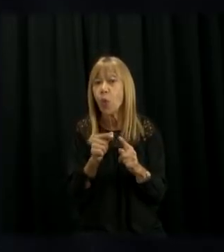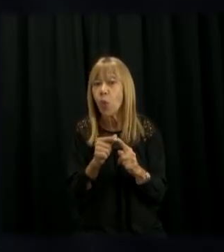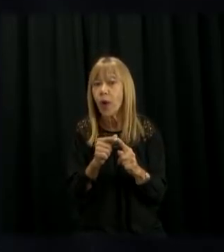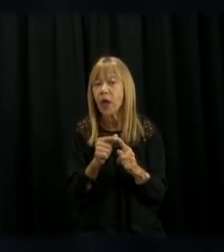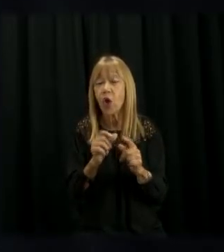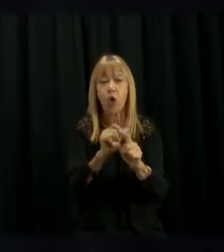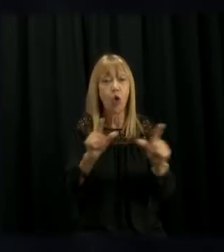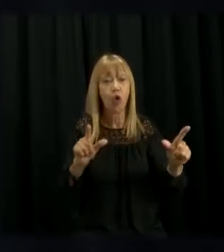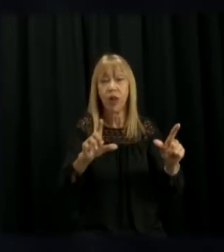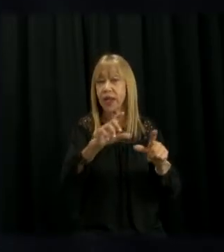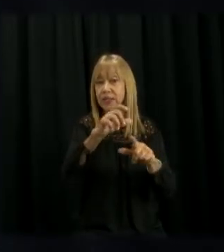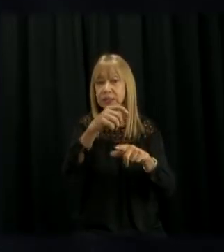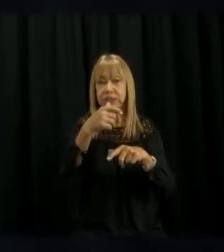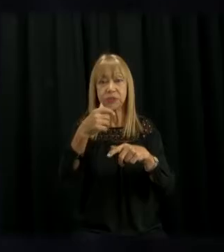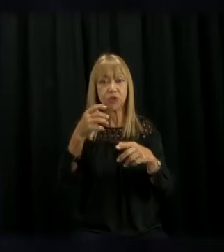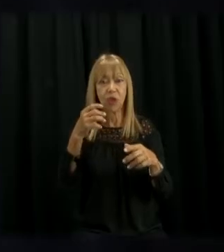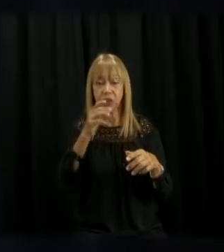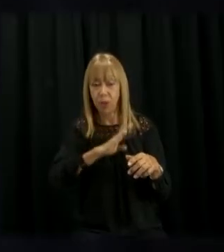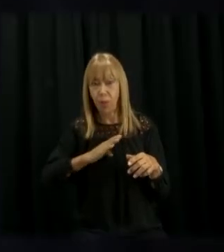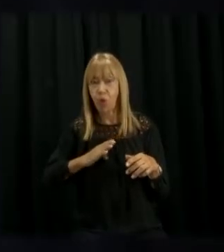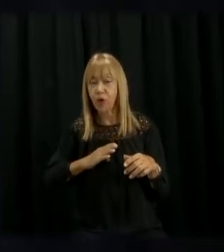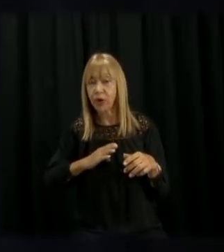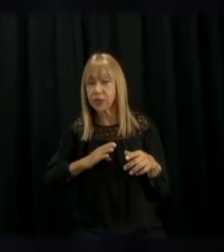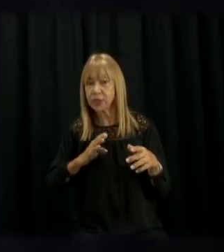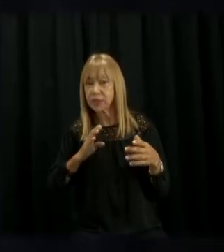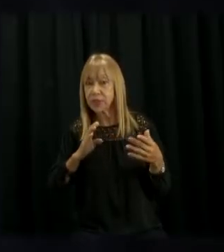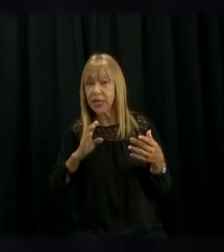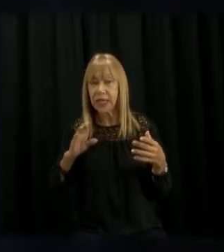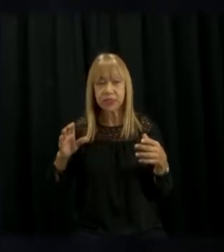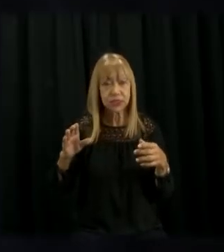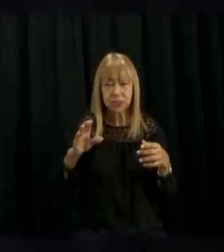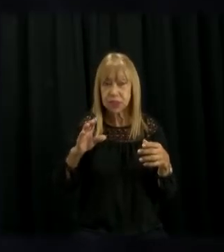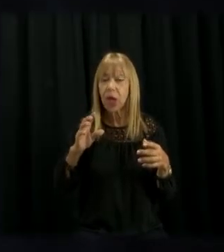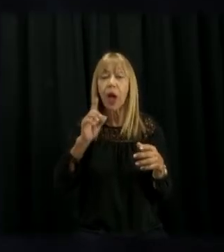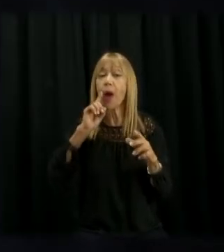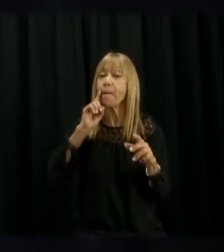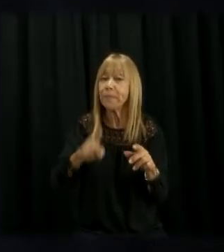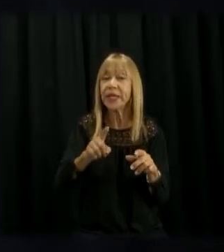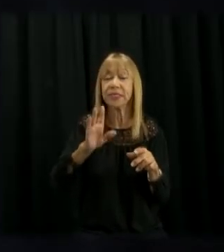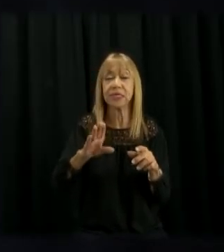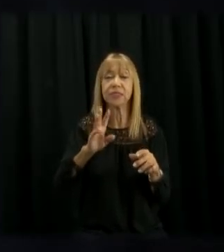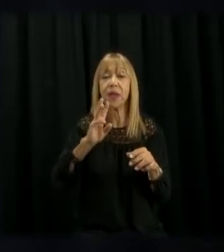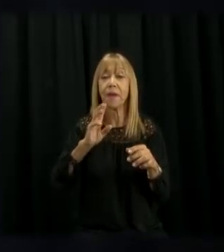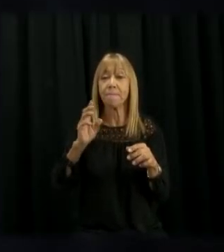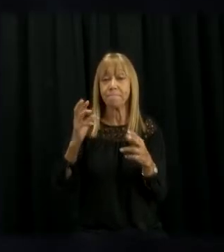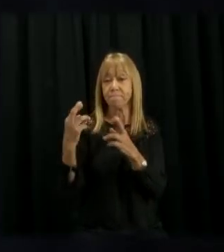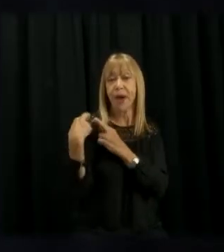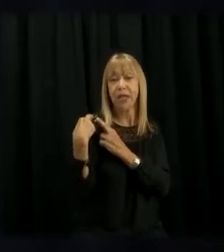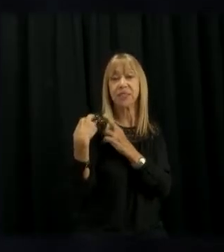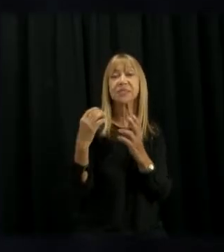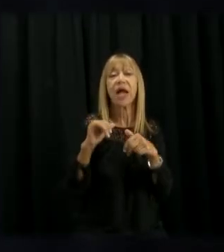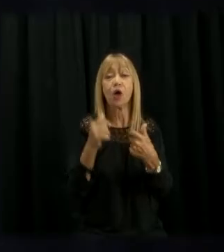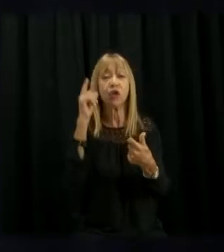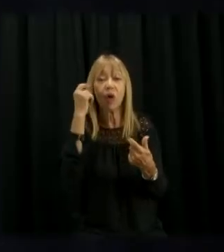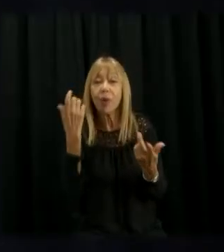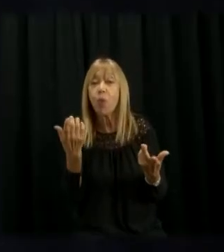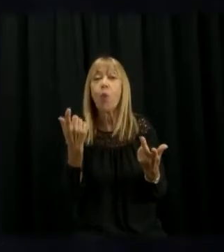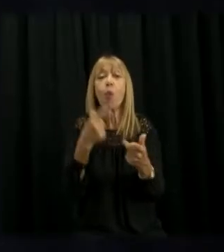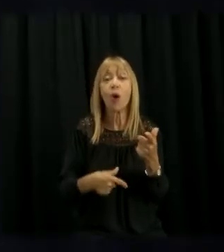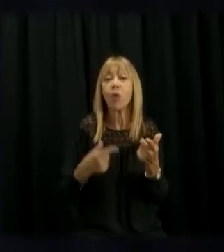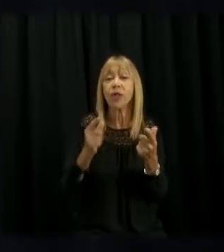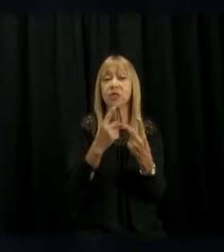Cuando todo se ha hecho, este hecho, y la Junta pueda completar su mandato, ¿cómo va a actuar el